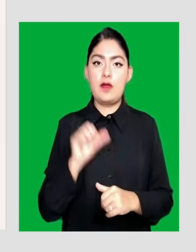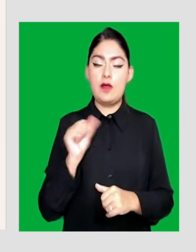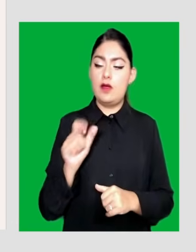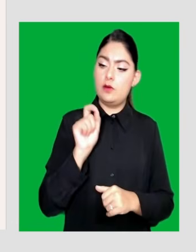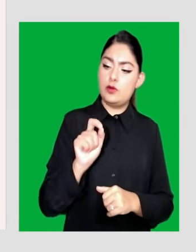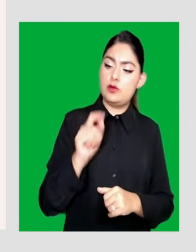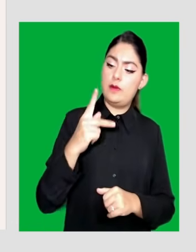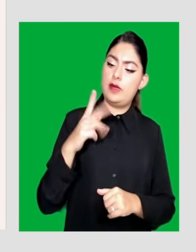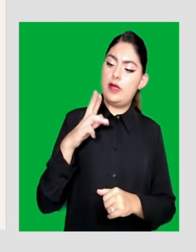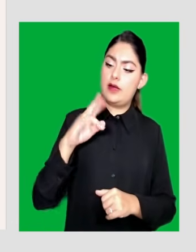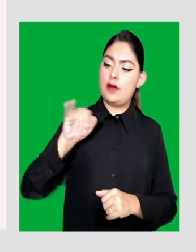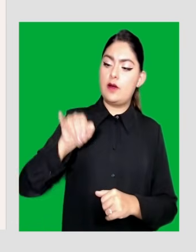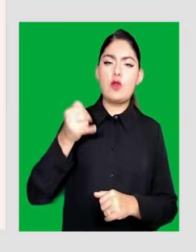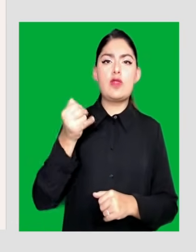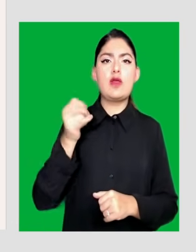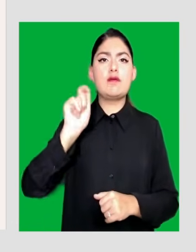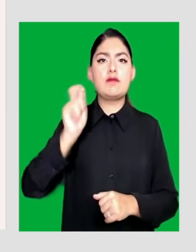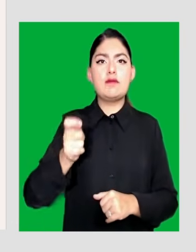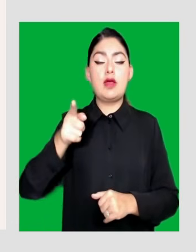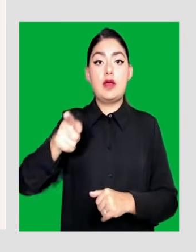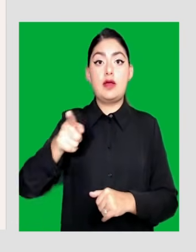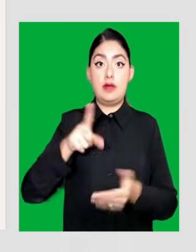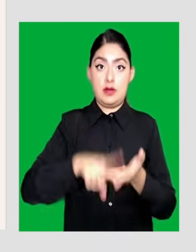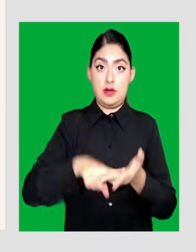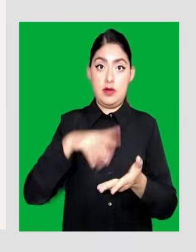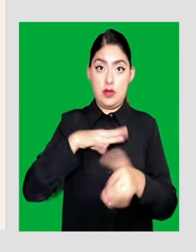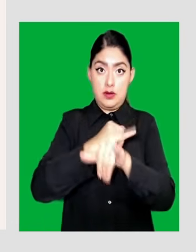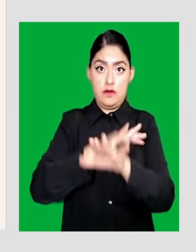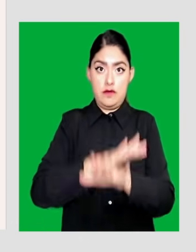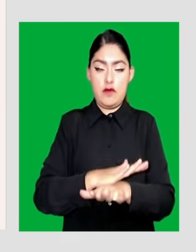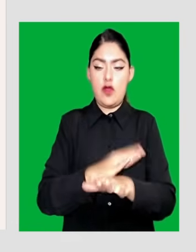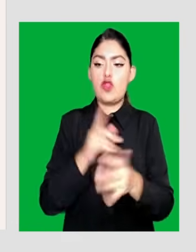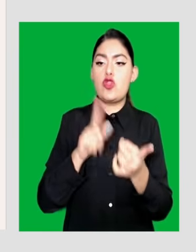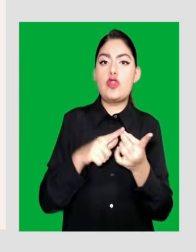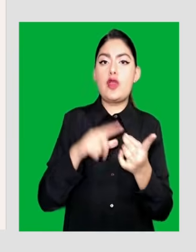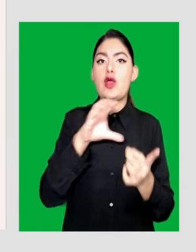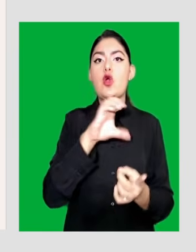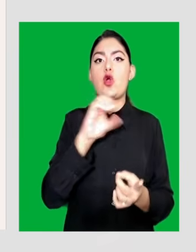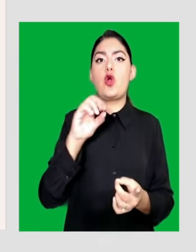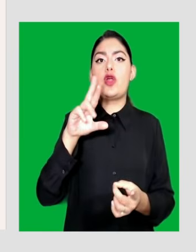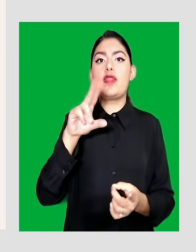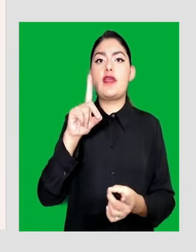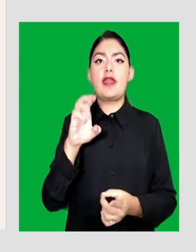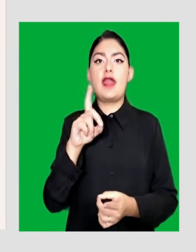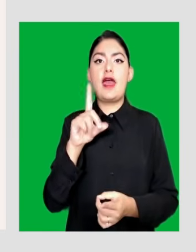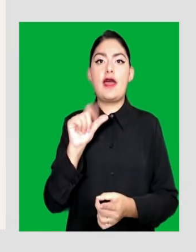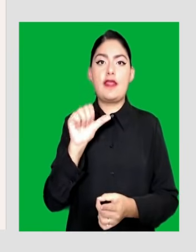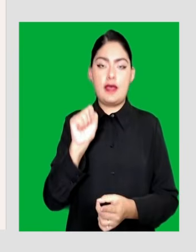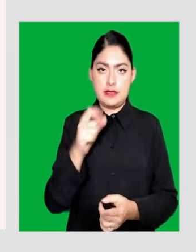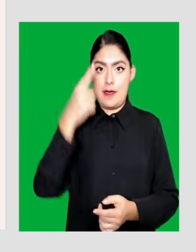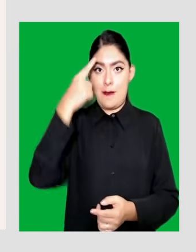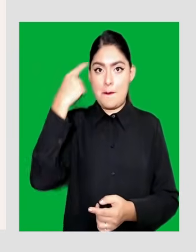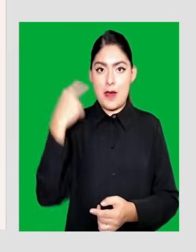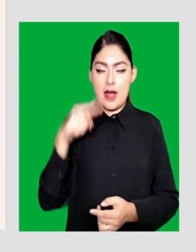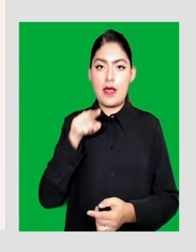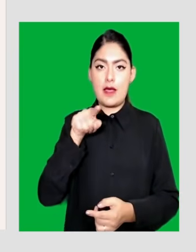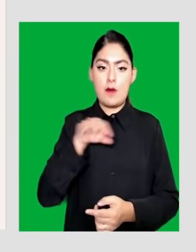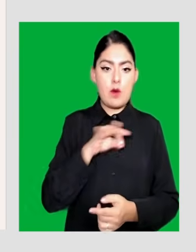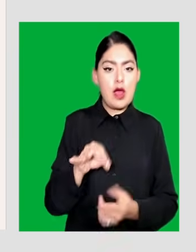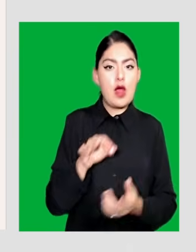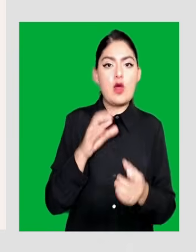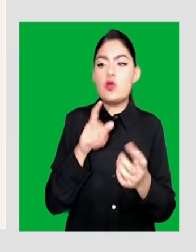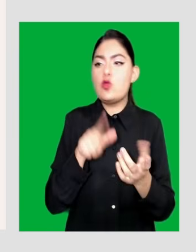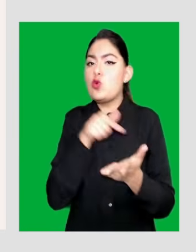.dbf es un archivo de base de datos donde se guardan los atributos asociados a cada entidad geométrica como nombres o